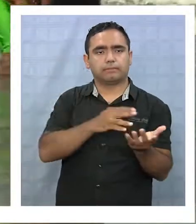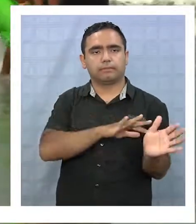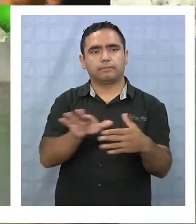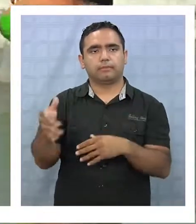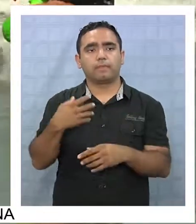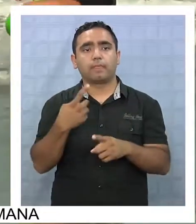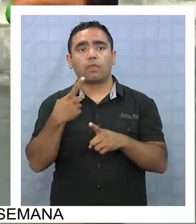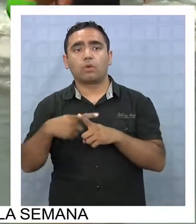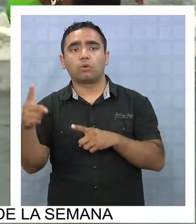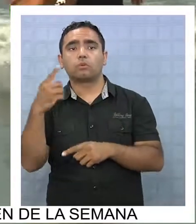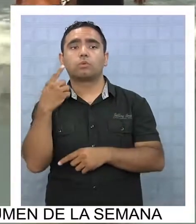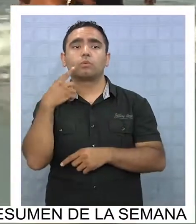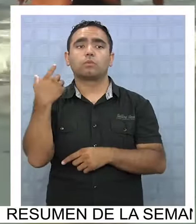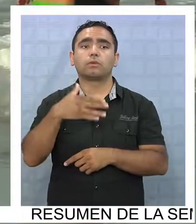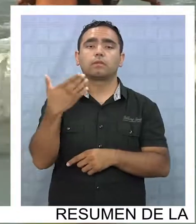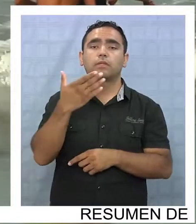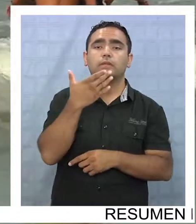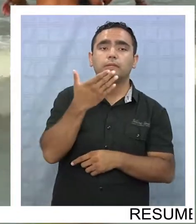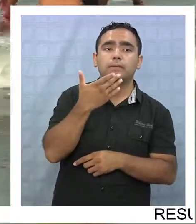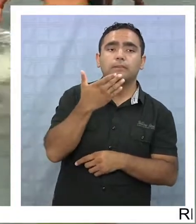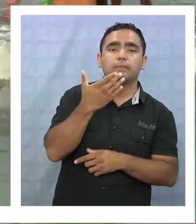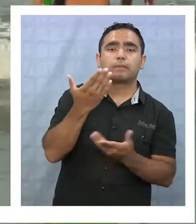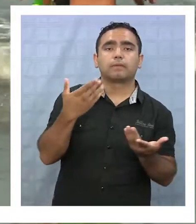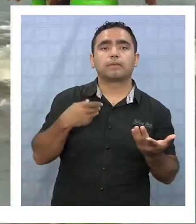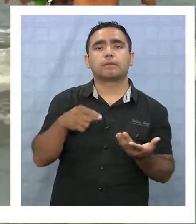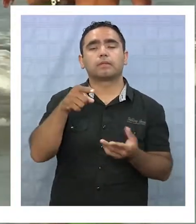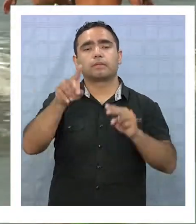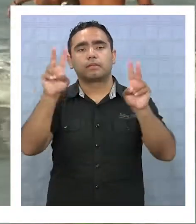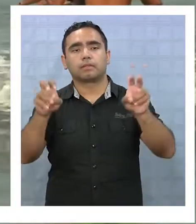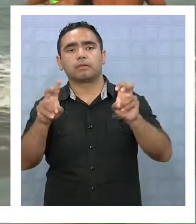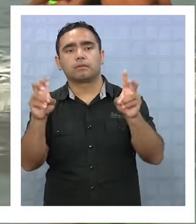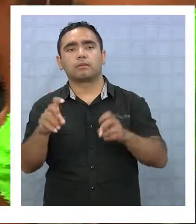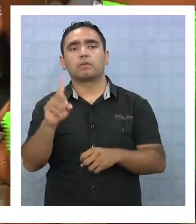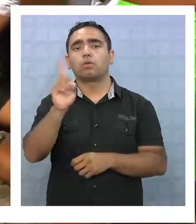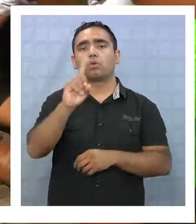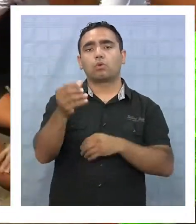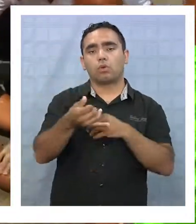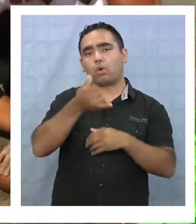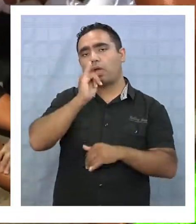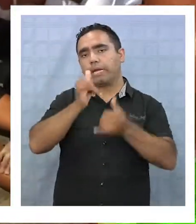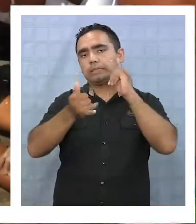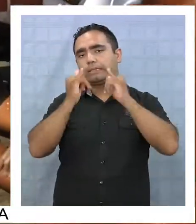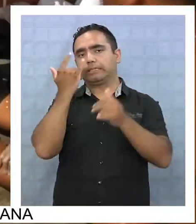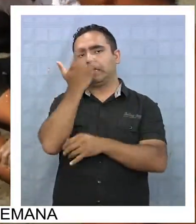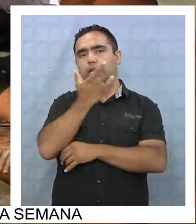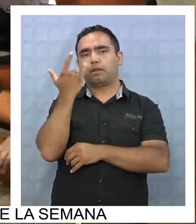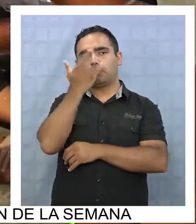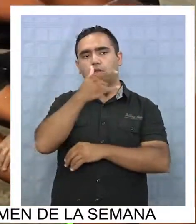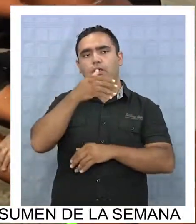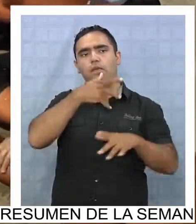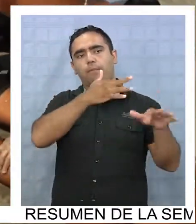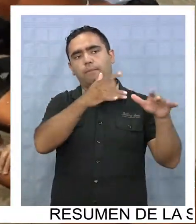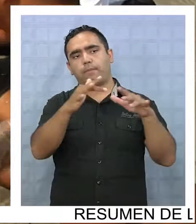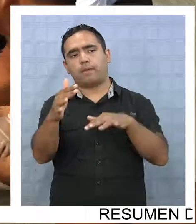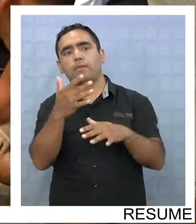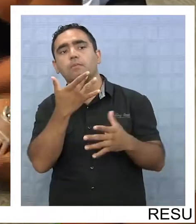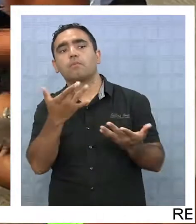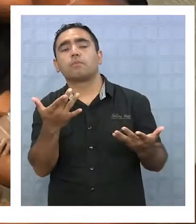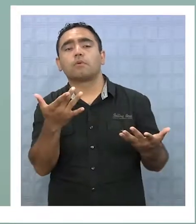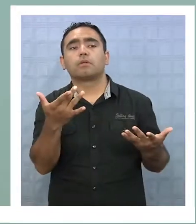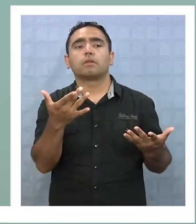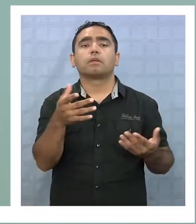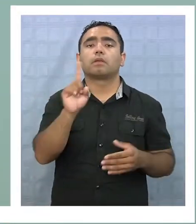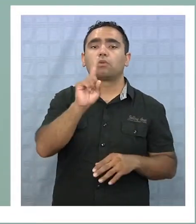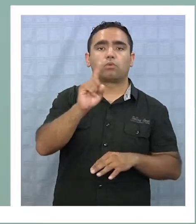Otro aspecto que es importante destacar, según las autoridades, es no ingerir alcohol en el borde costero, porque más allá de no